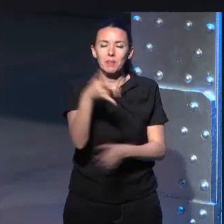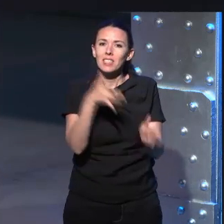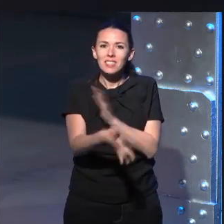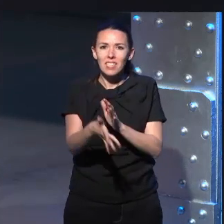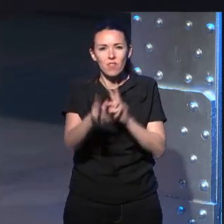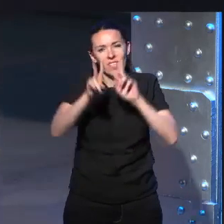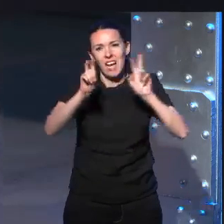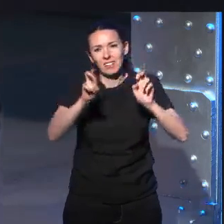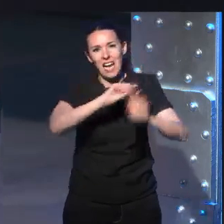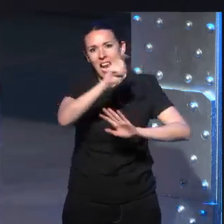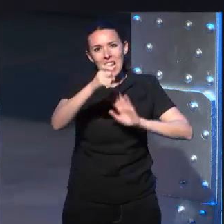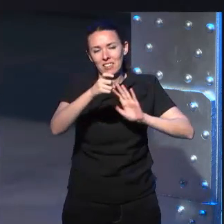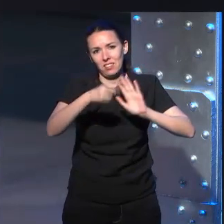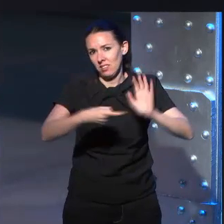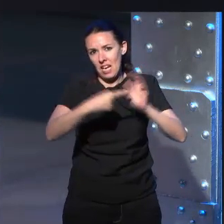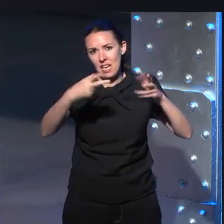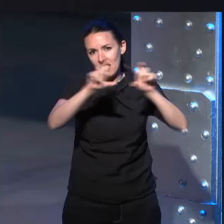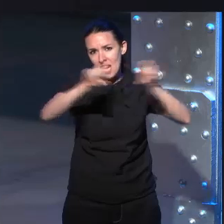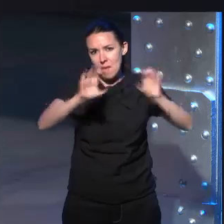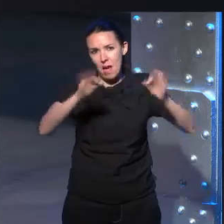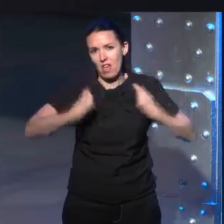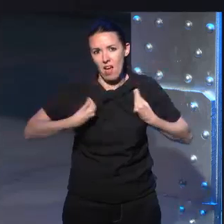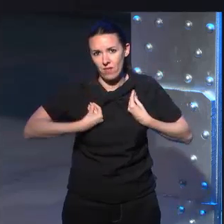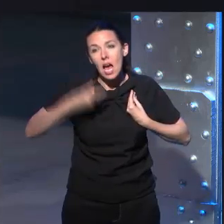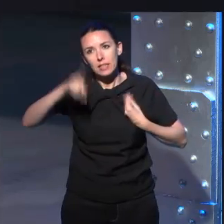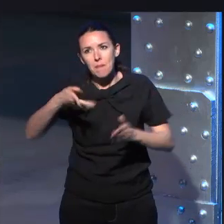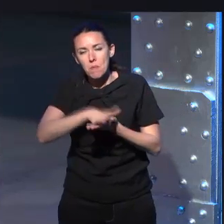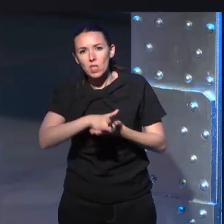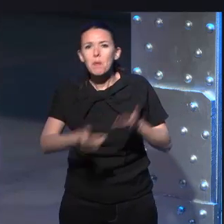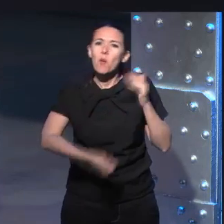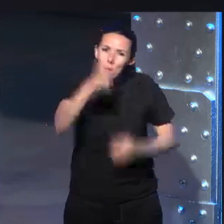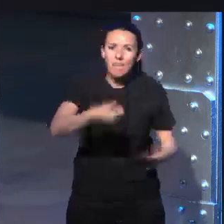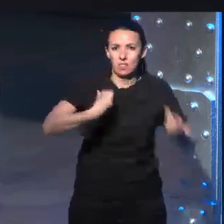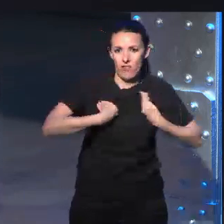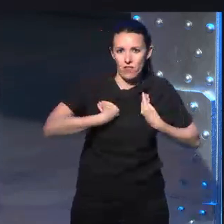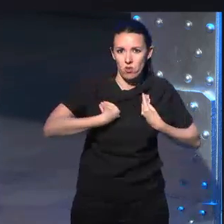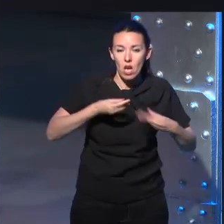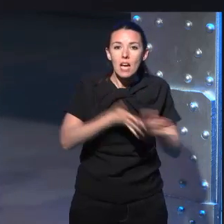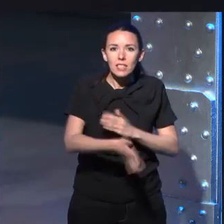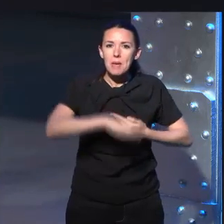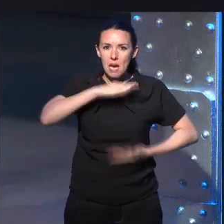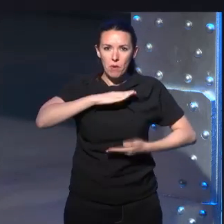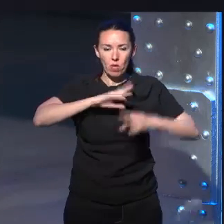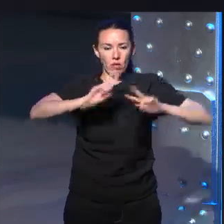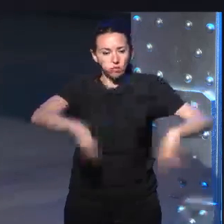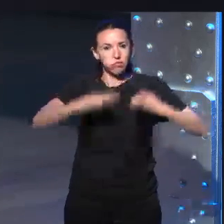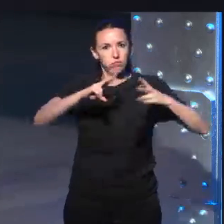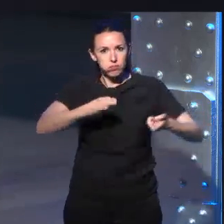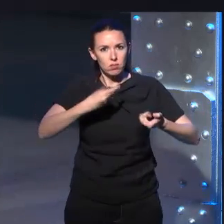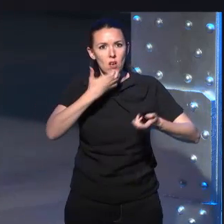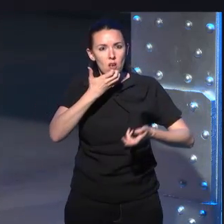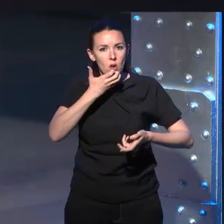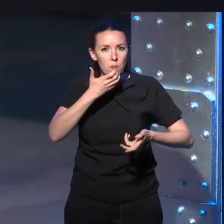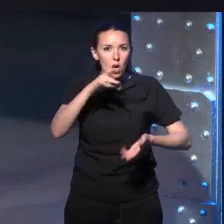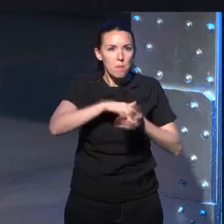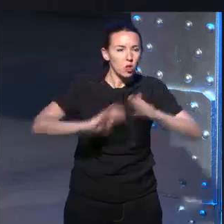tratado sobre la vida y sobre la muerte, pero básicamente sobre la vida y sobre la capacidad de regenerarse, de levantarse cuando la